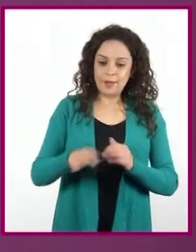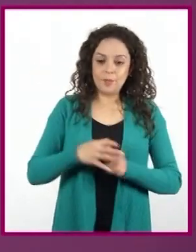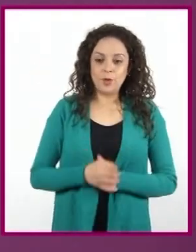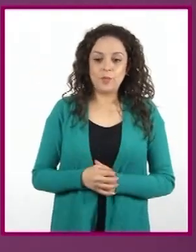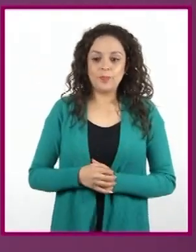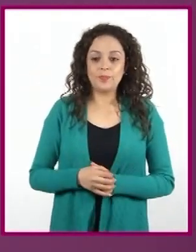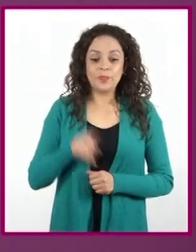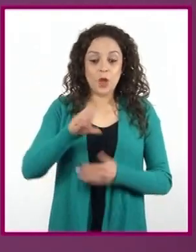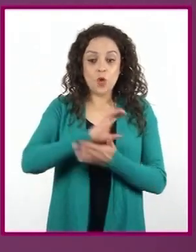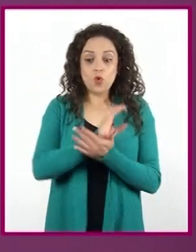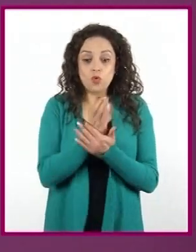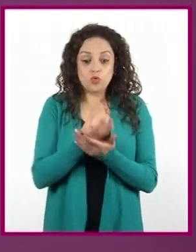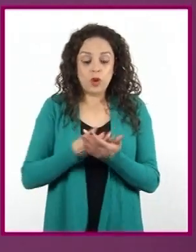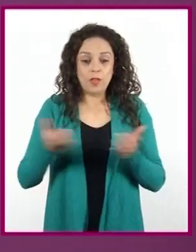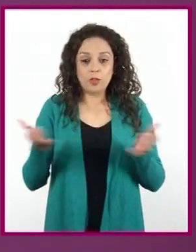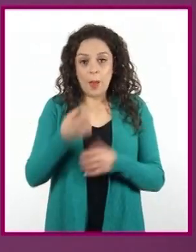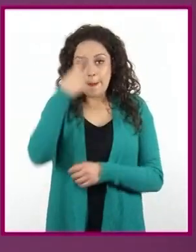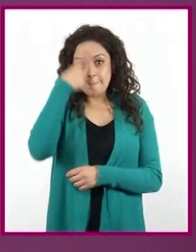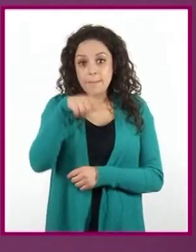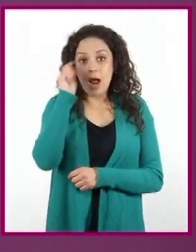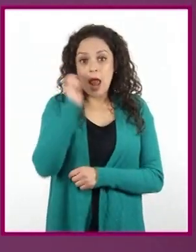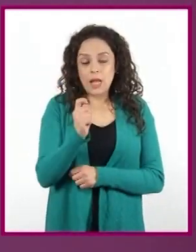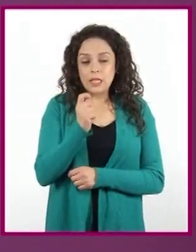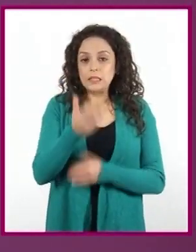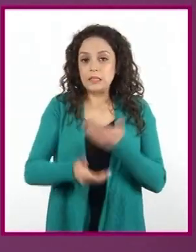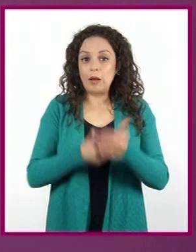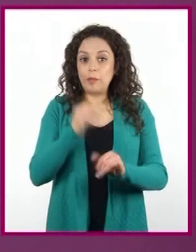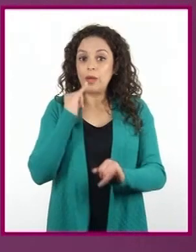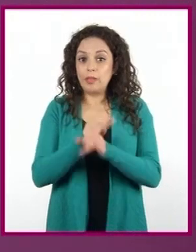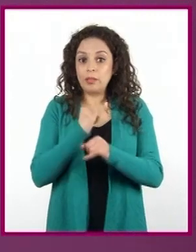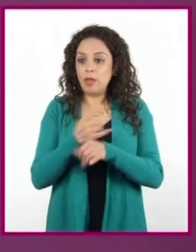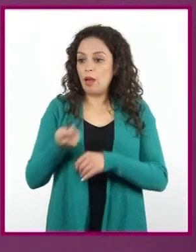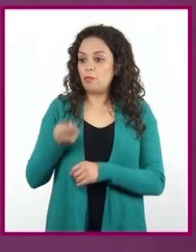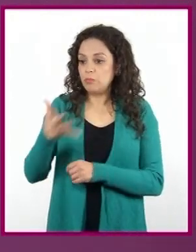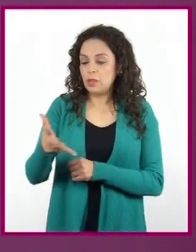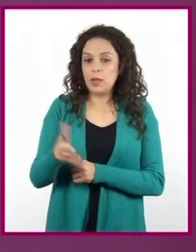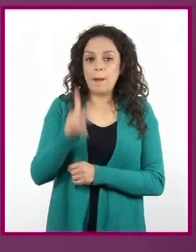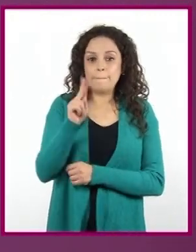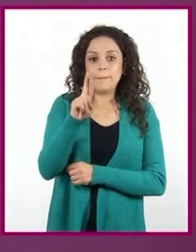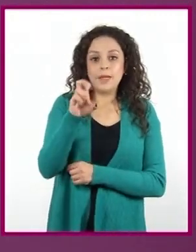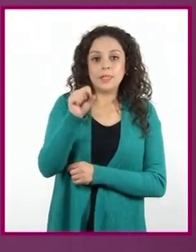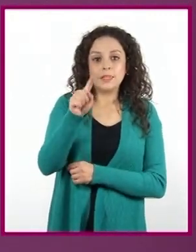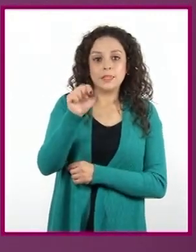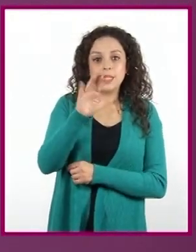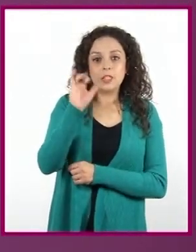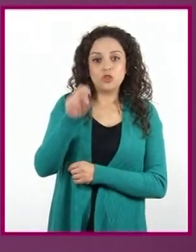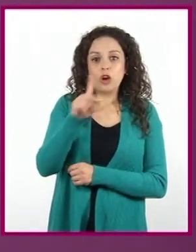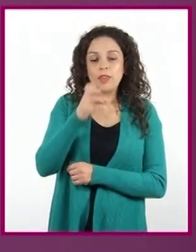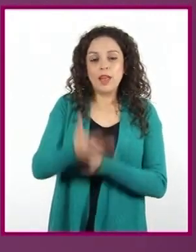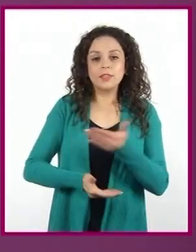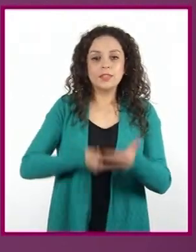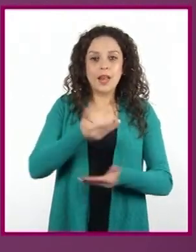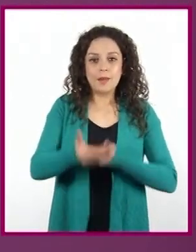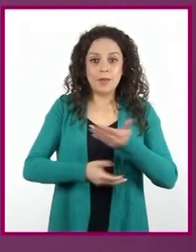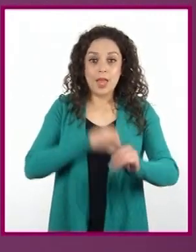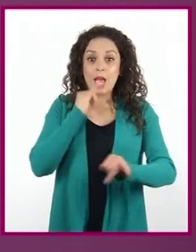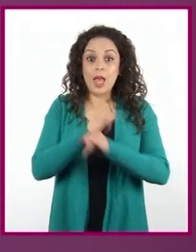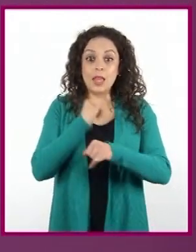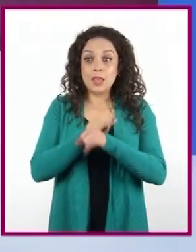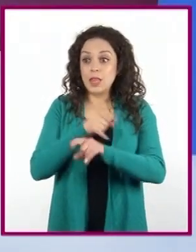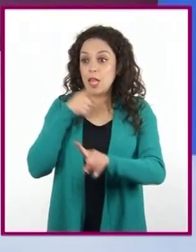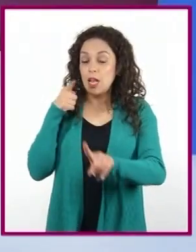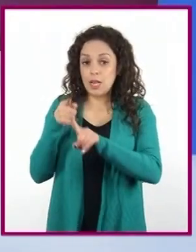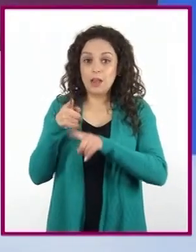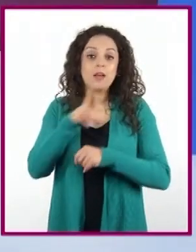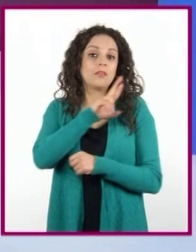se realiza para tener servicios de Internet se le conoce como contrato de prestación de servicios. El Internet es un servicio que